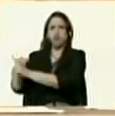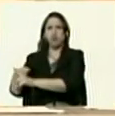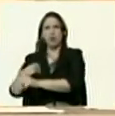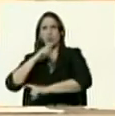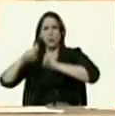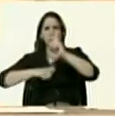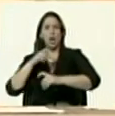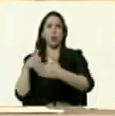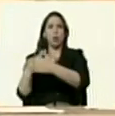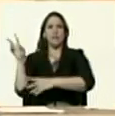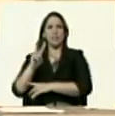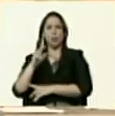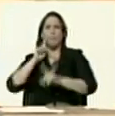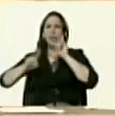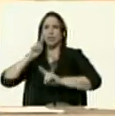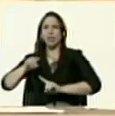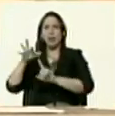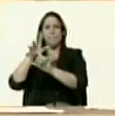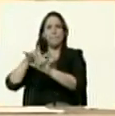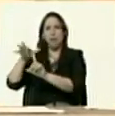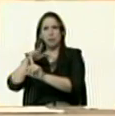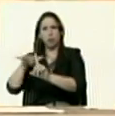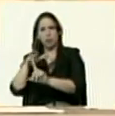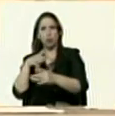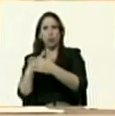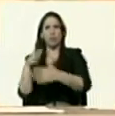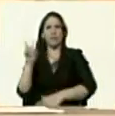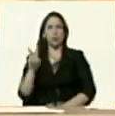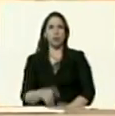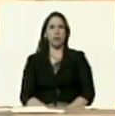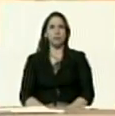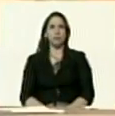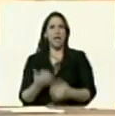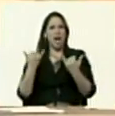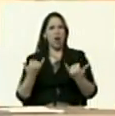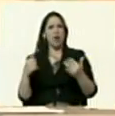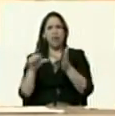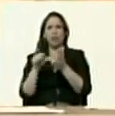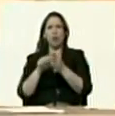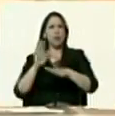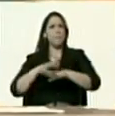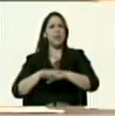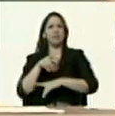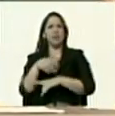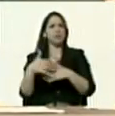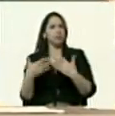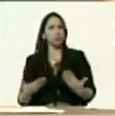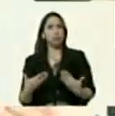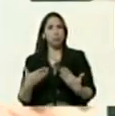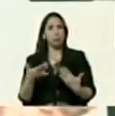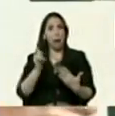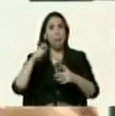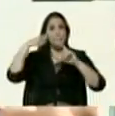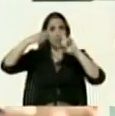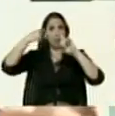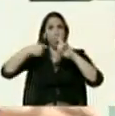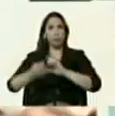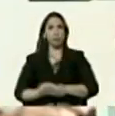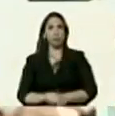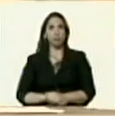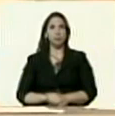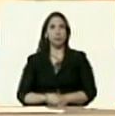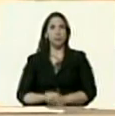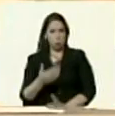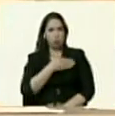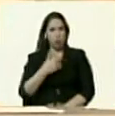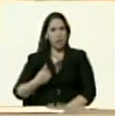Venezuela, la mentira y la manipulación contra Venezuela. Ahora, ¿de dónde viene esto, Madeleine? Yo tengo un video. Yo